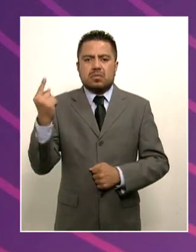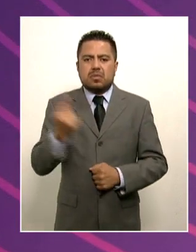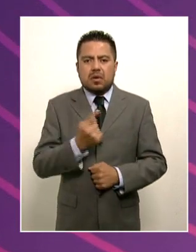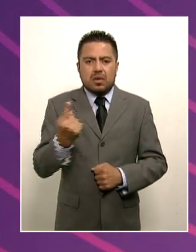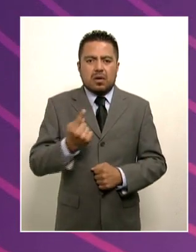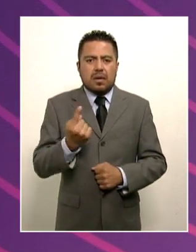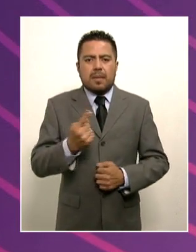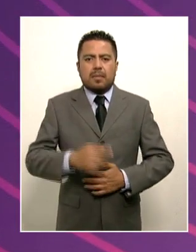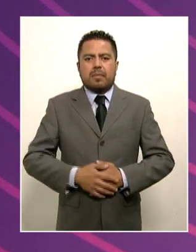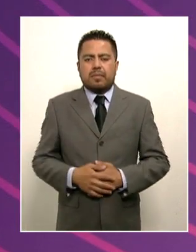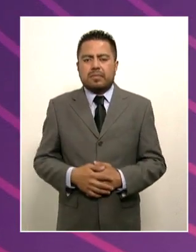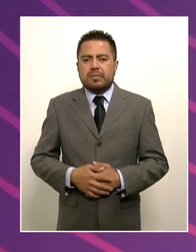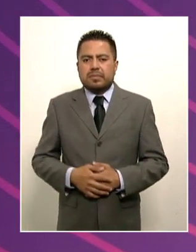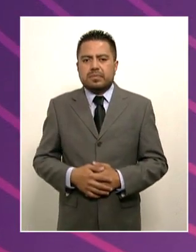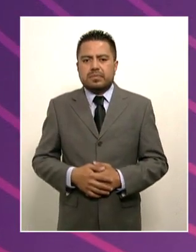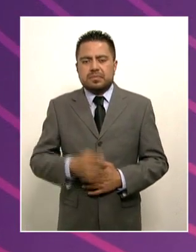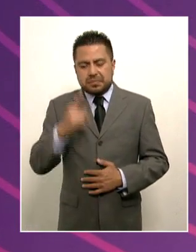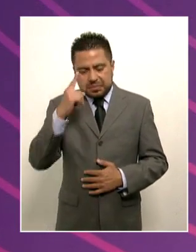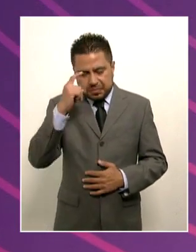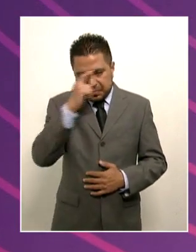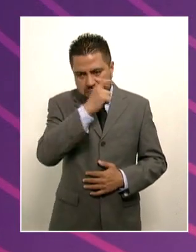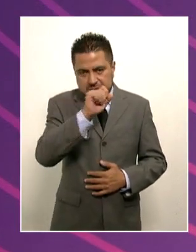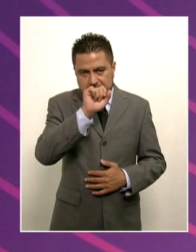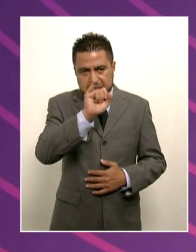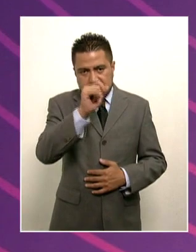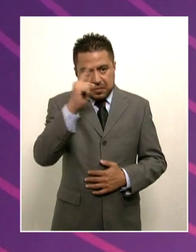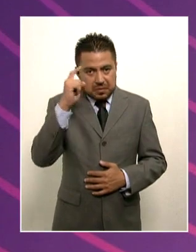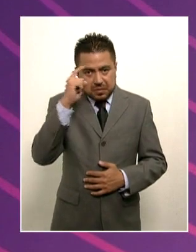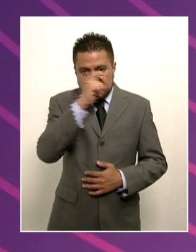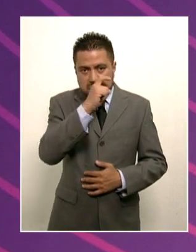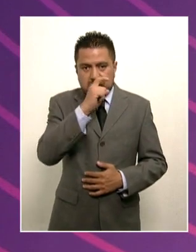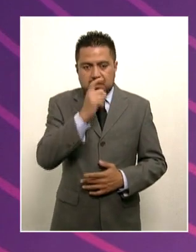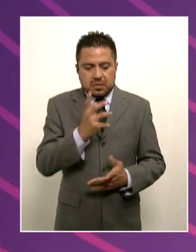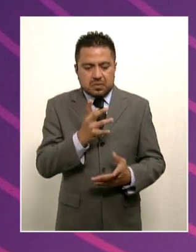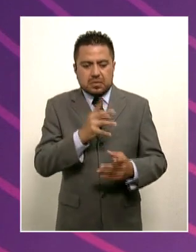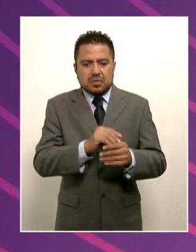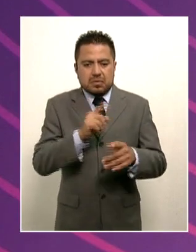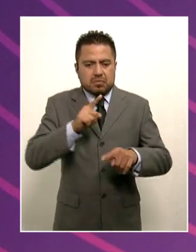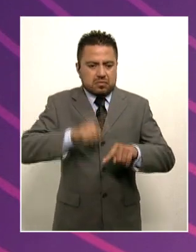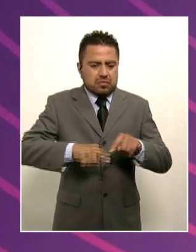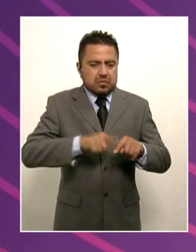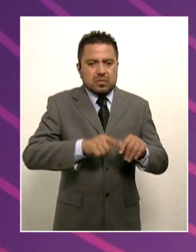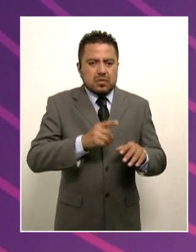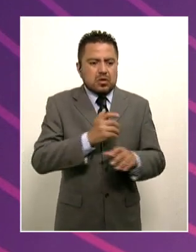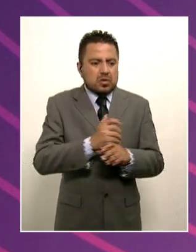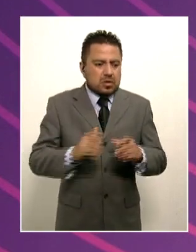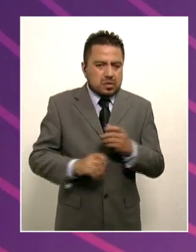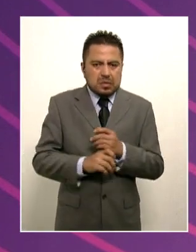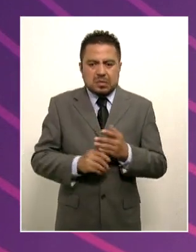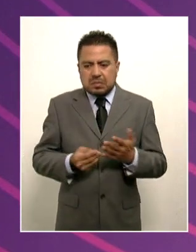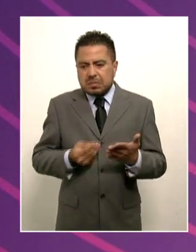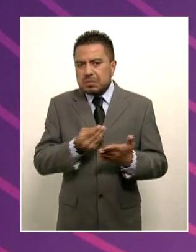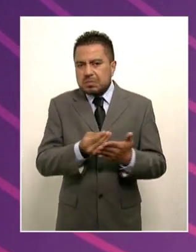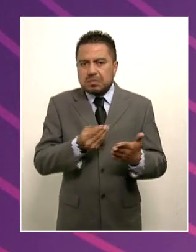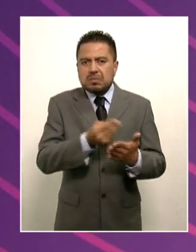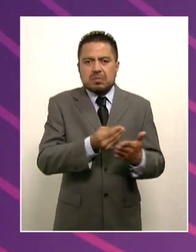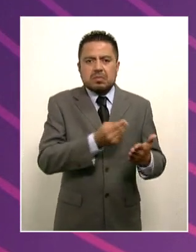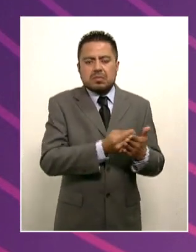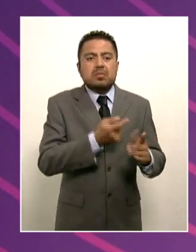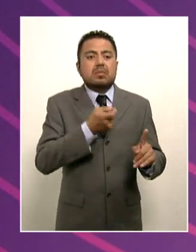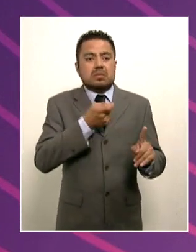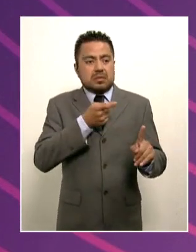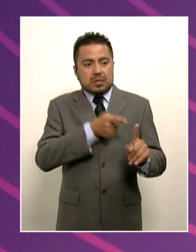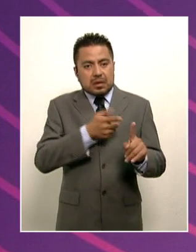porque es difícil implementar estas acciones, ¿no? Entonces, hay un